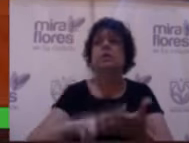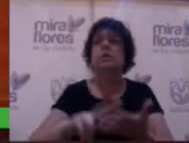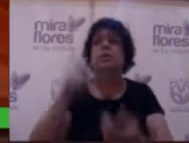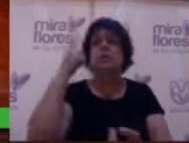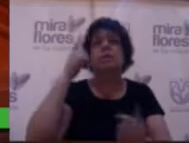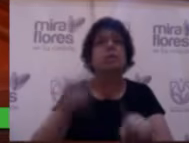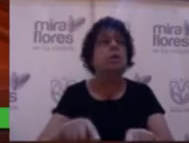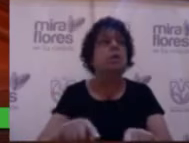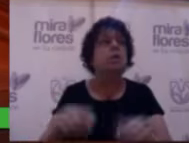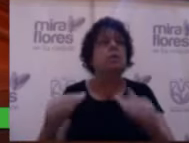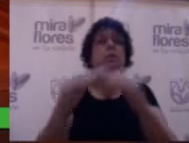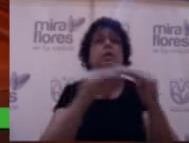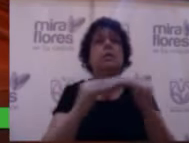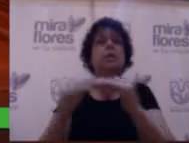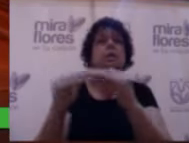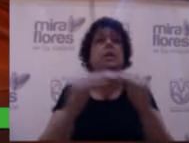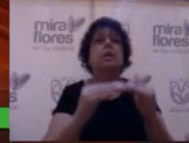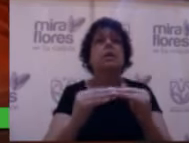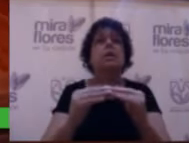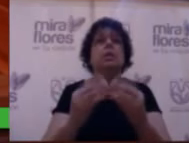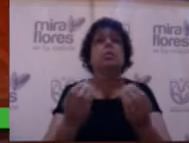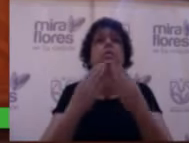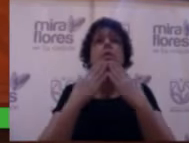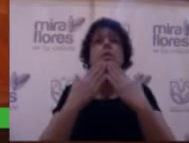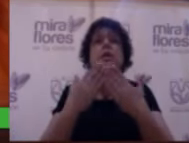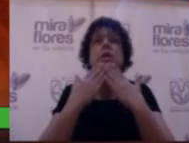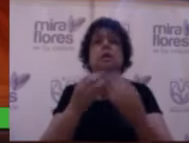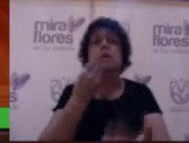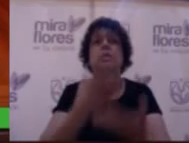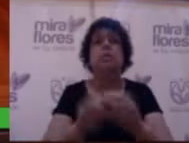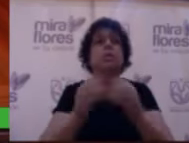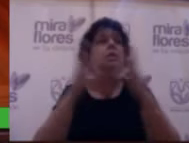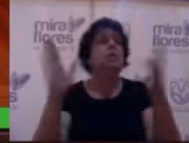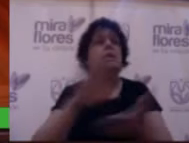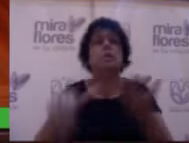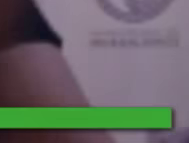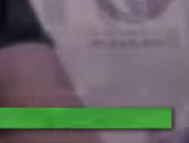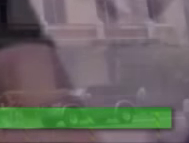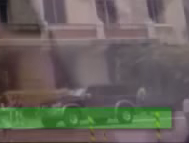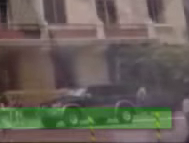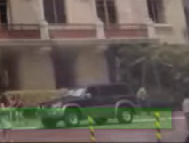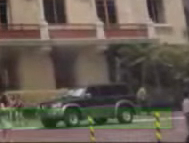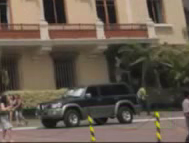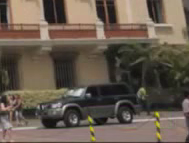por unanimidad de votos. Muchas gracias. Muy buen día con todos. Levantamos la sesión.